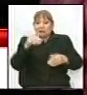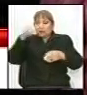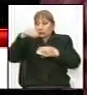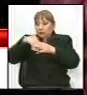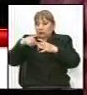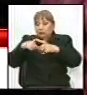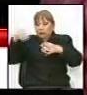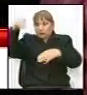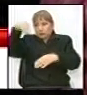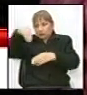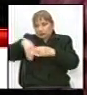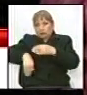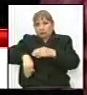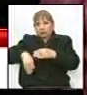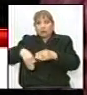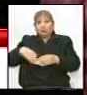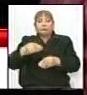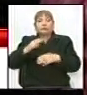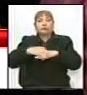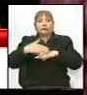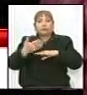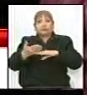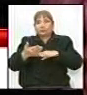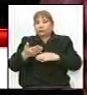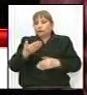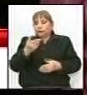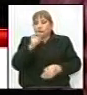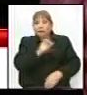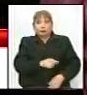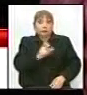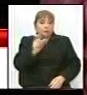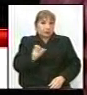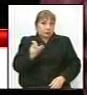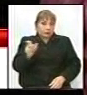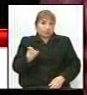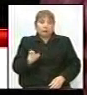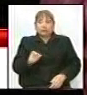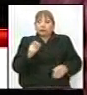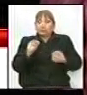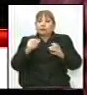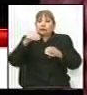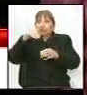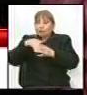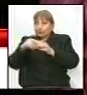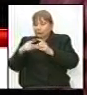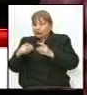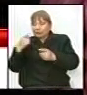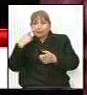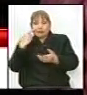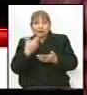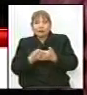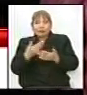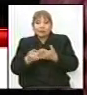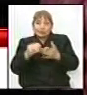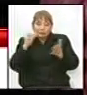ánfora y después, con los personeros, esos tickets van al acta que va para el